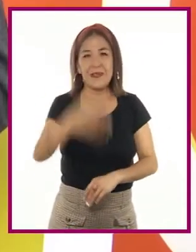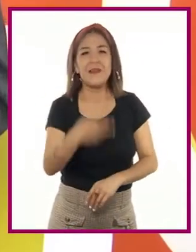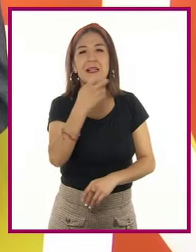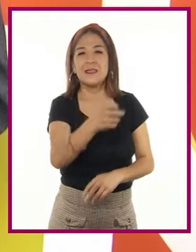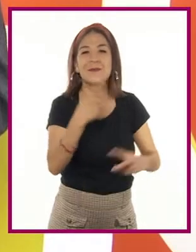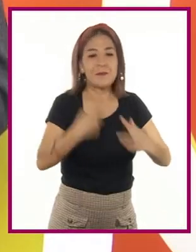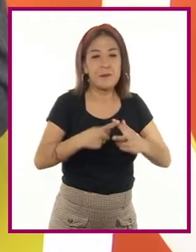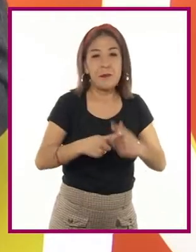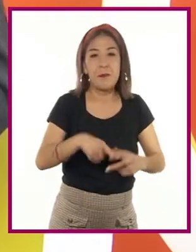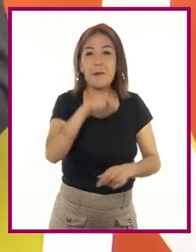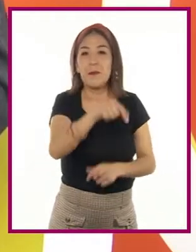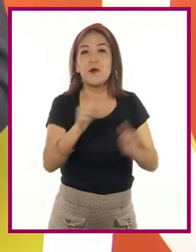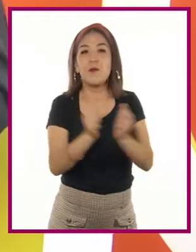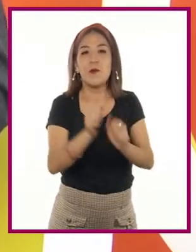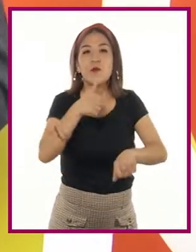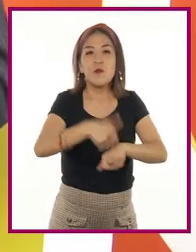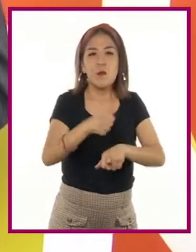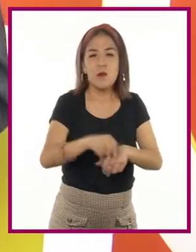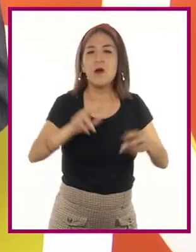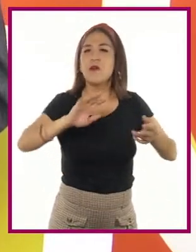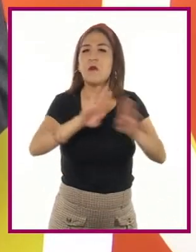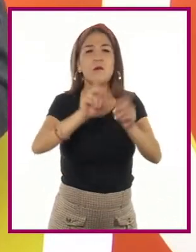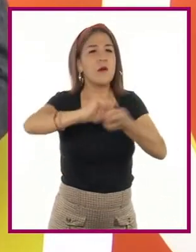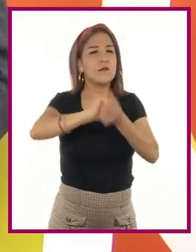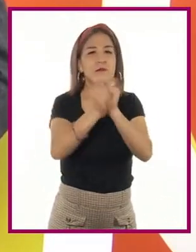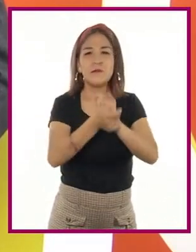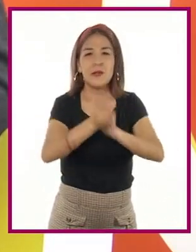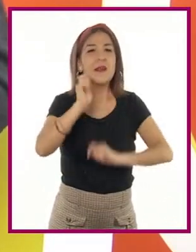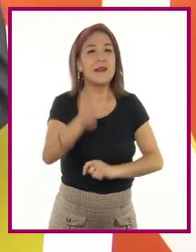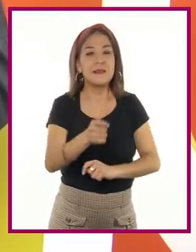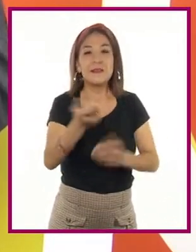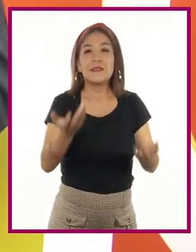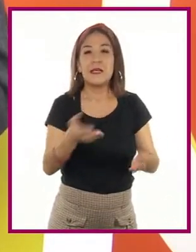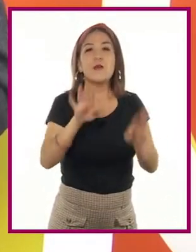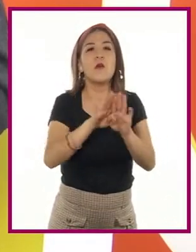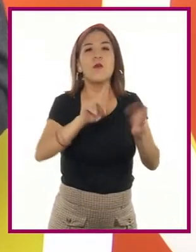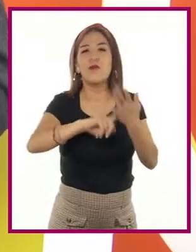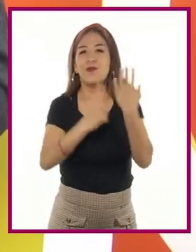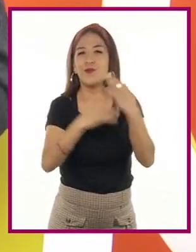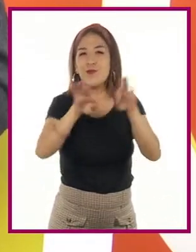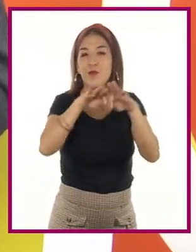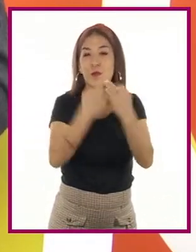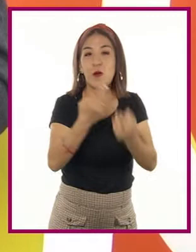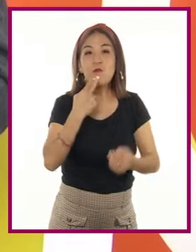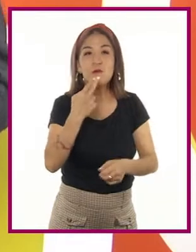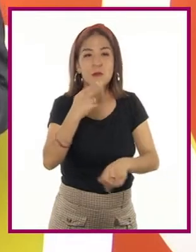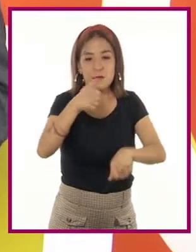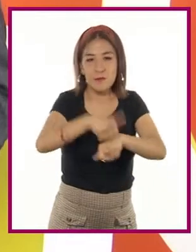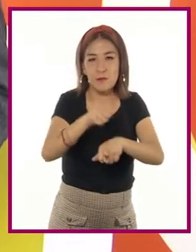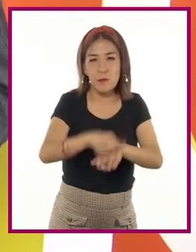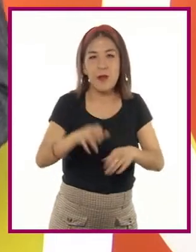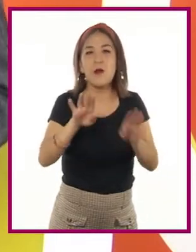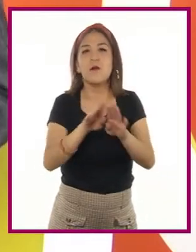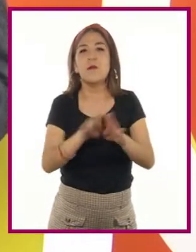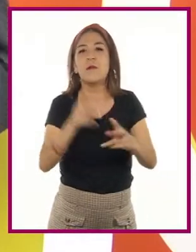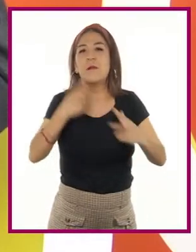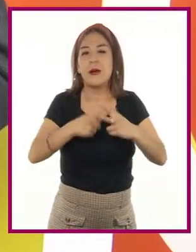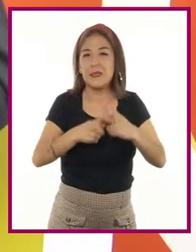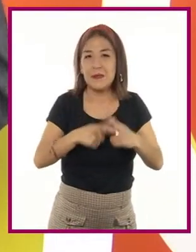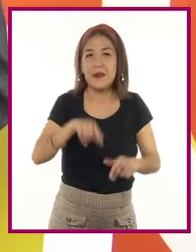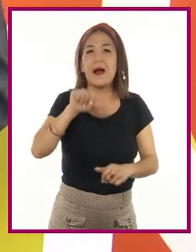y operaciones matemáticas se pueden traducir y representar de manera abstracta utilizando variables expresiones algebraicas